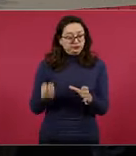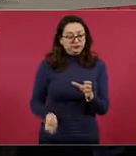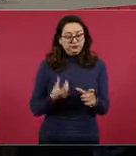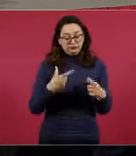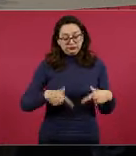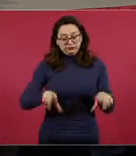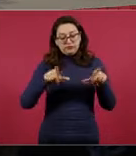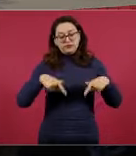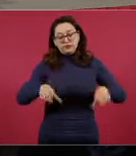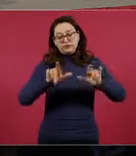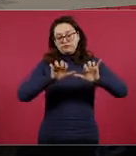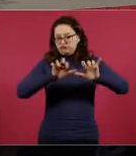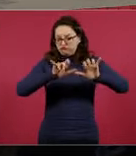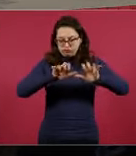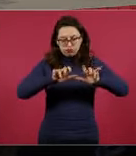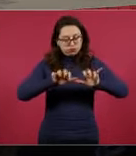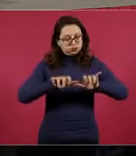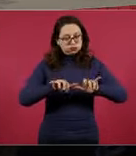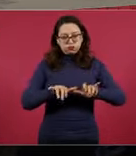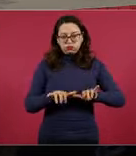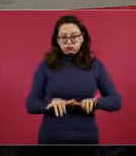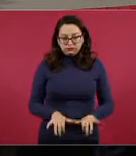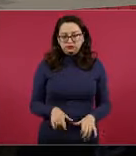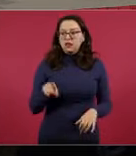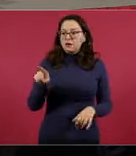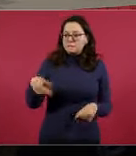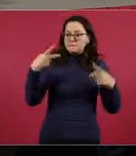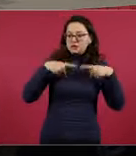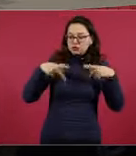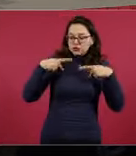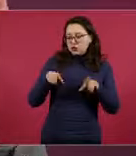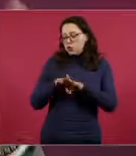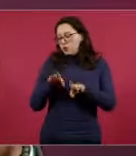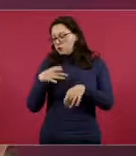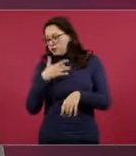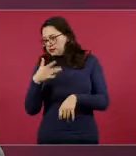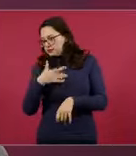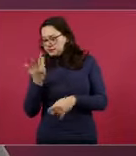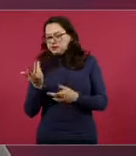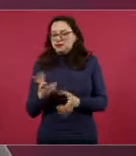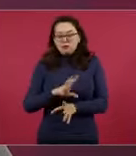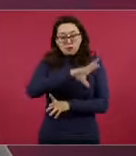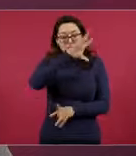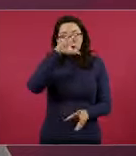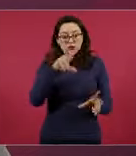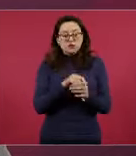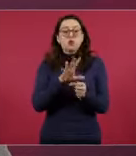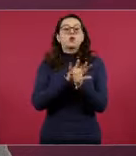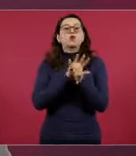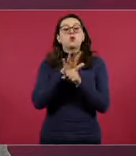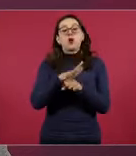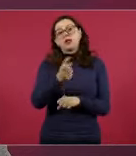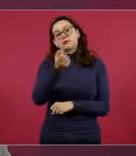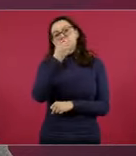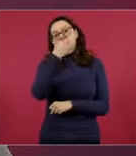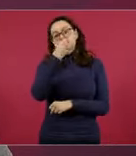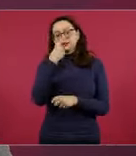tratante ingresa los datos del paciente, sus síntomas, su diagnóstico y demás, y ahí es en donde le indica el